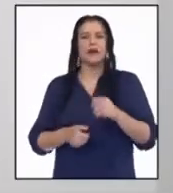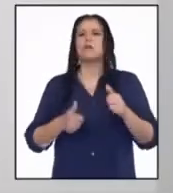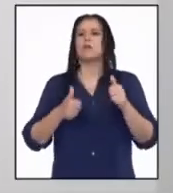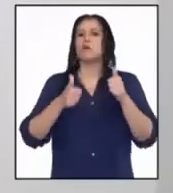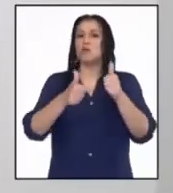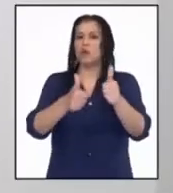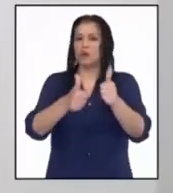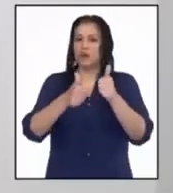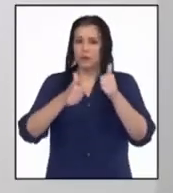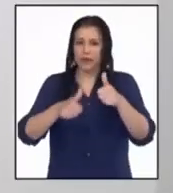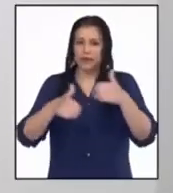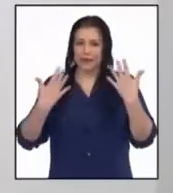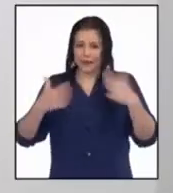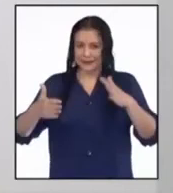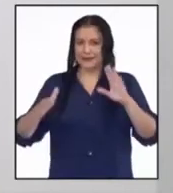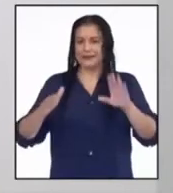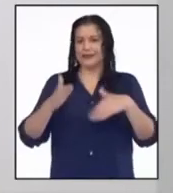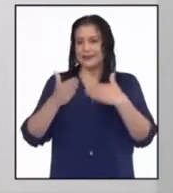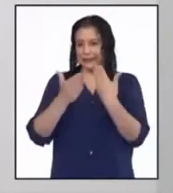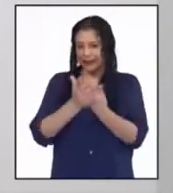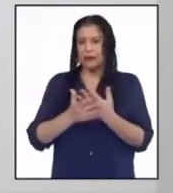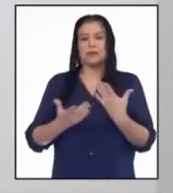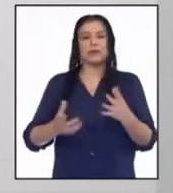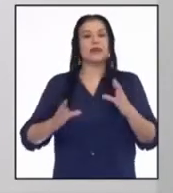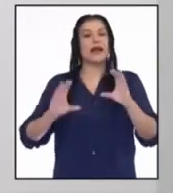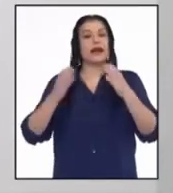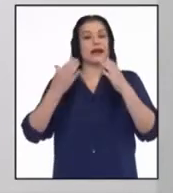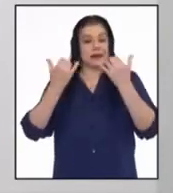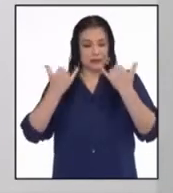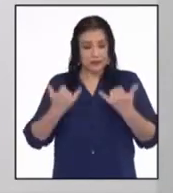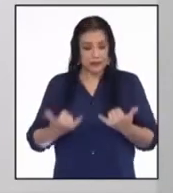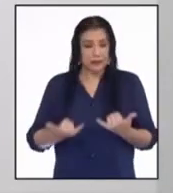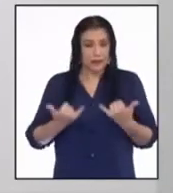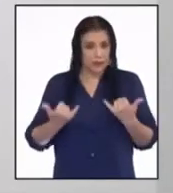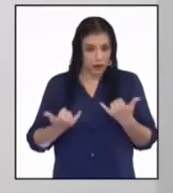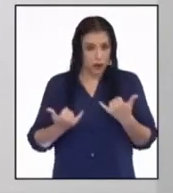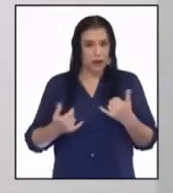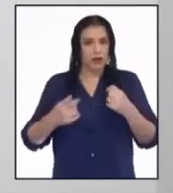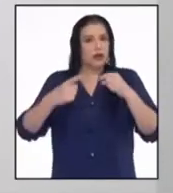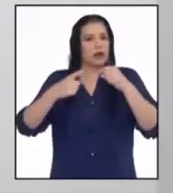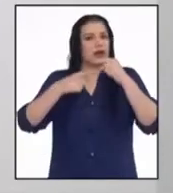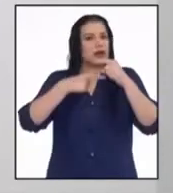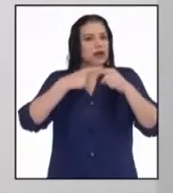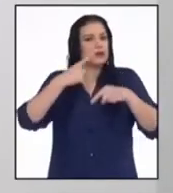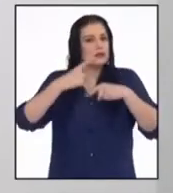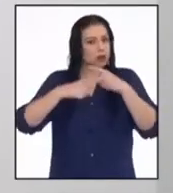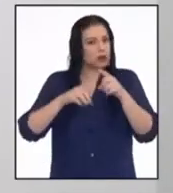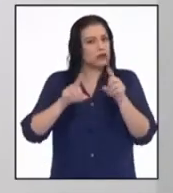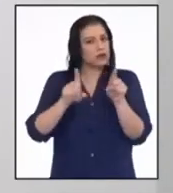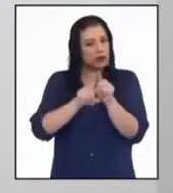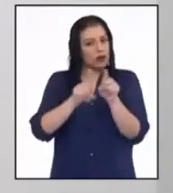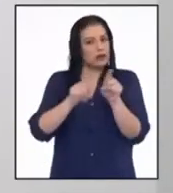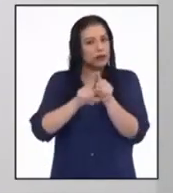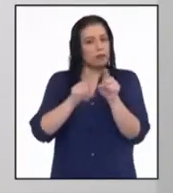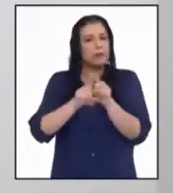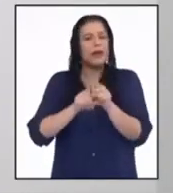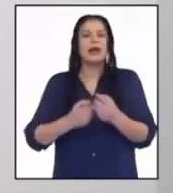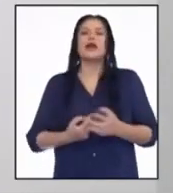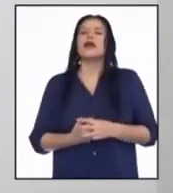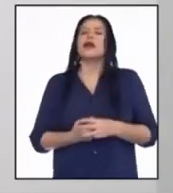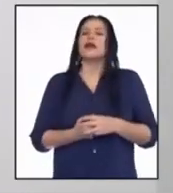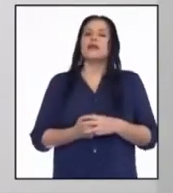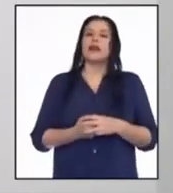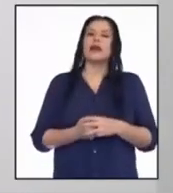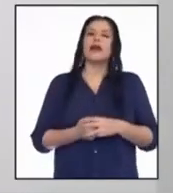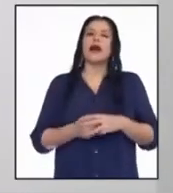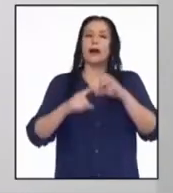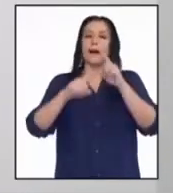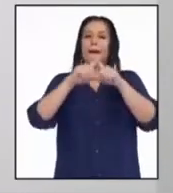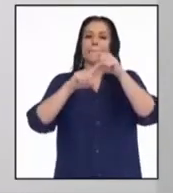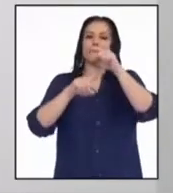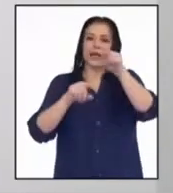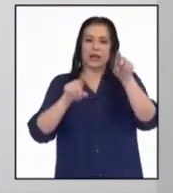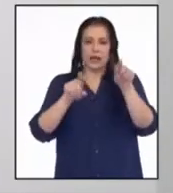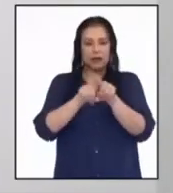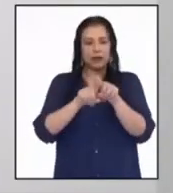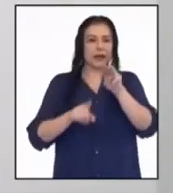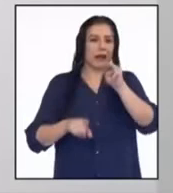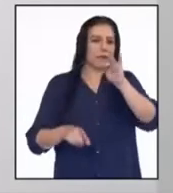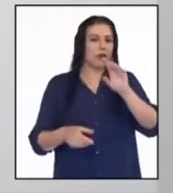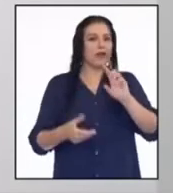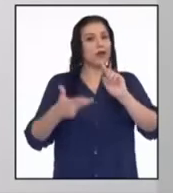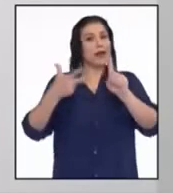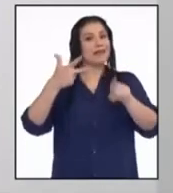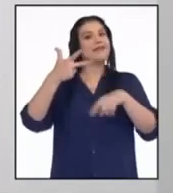Muy bien, y así llegamos al programa de hoy. Les comento que además de la media aritmética y de la moda, existe